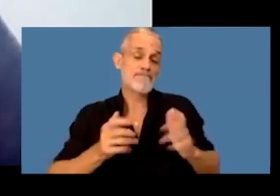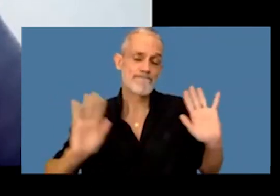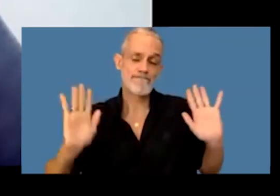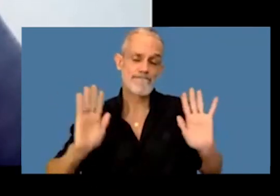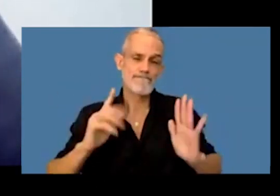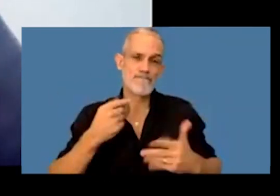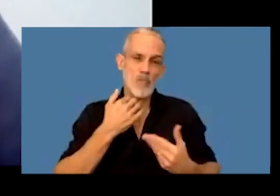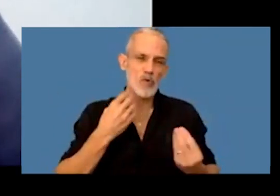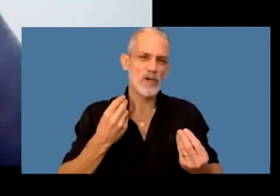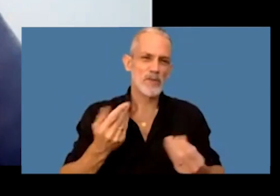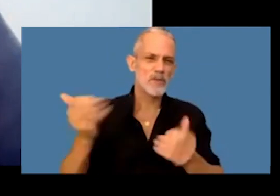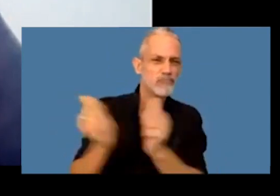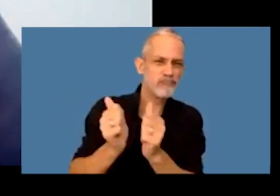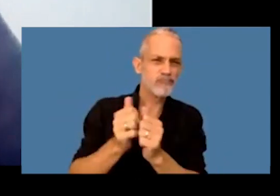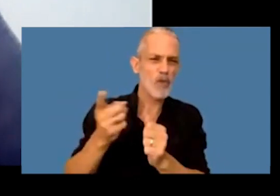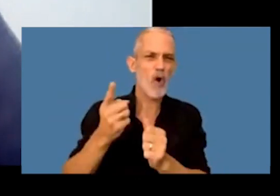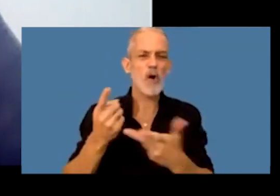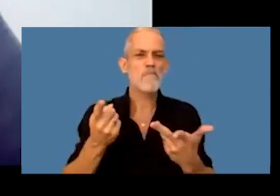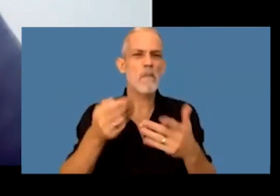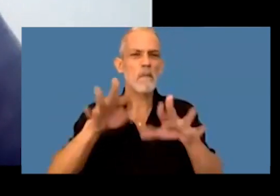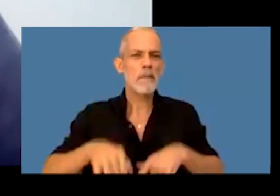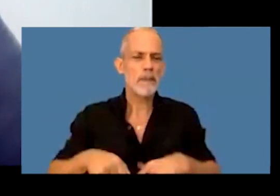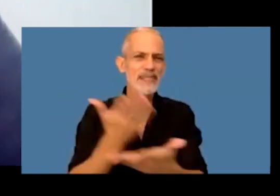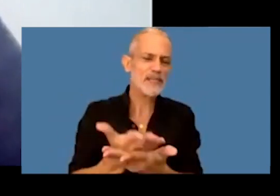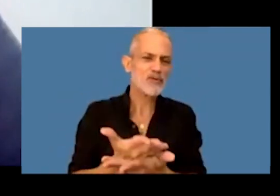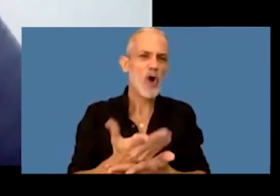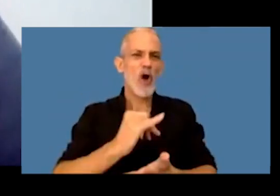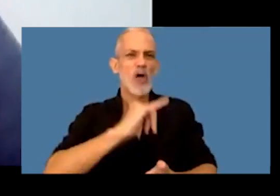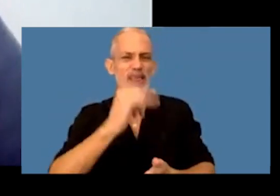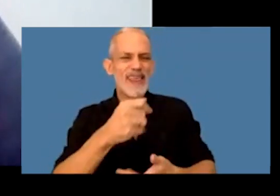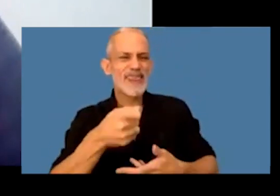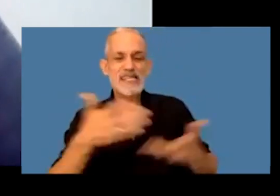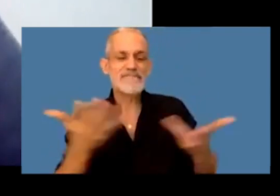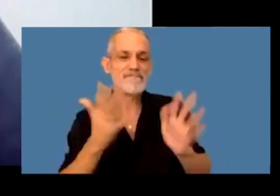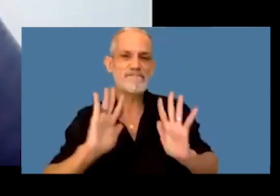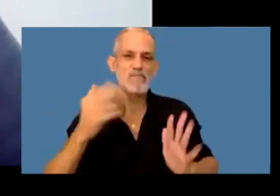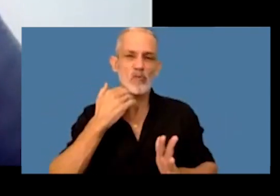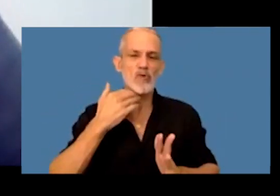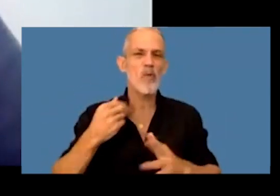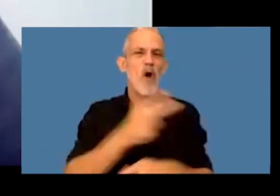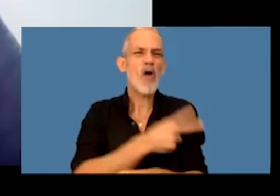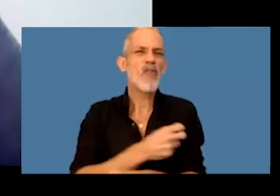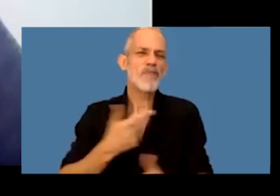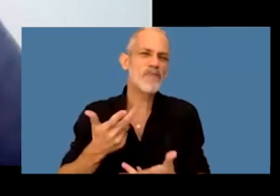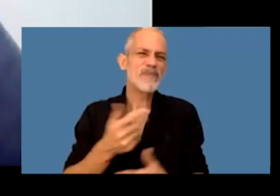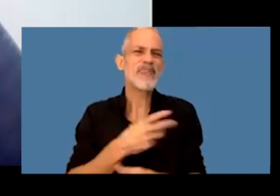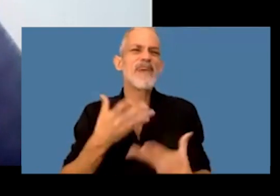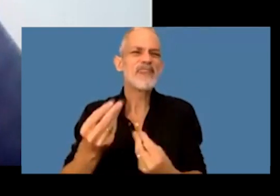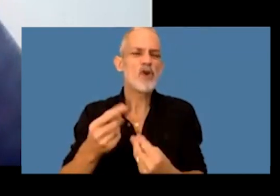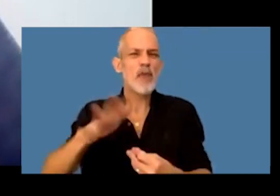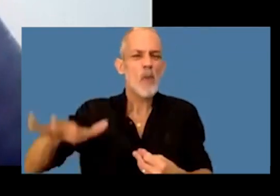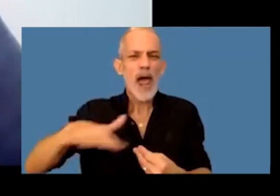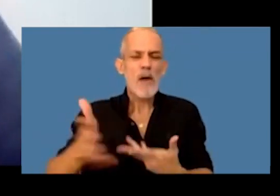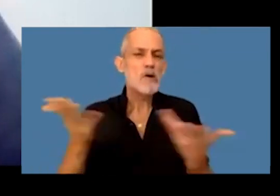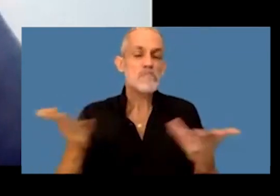con algún tipo de demanda, o con el defensor del pueblo en su caso, o hacer algún otro tipo